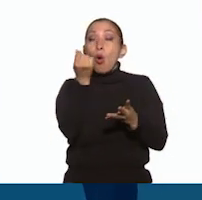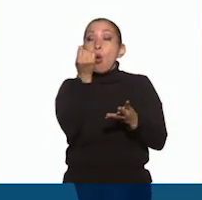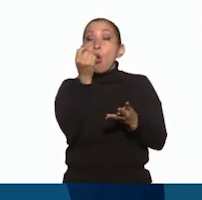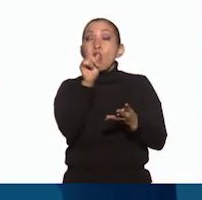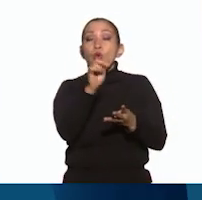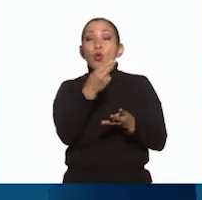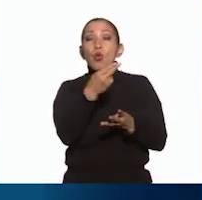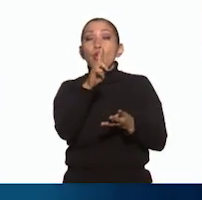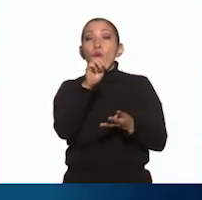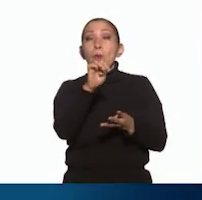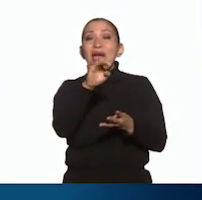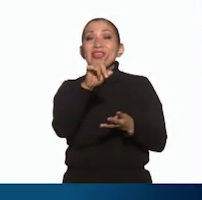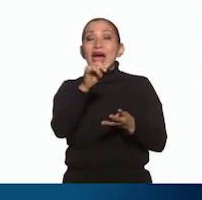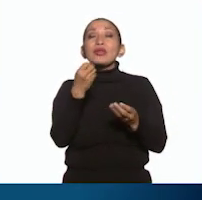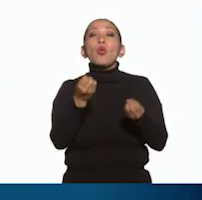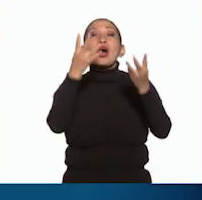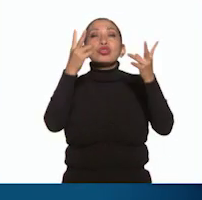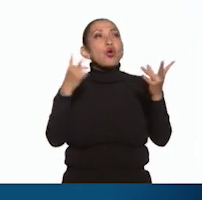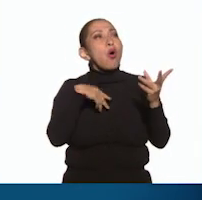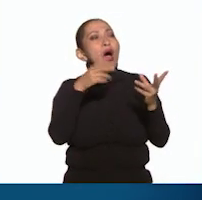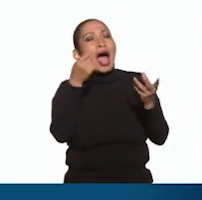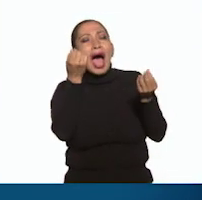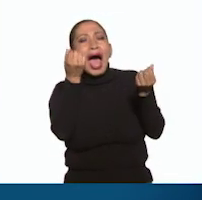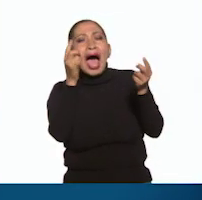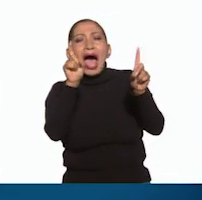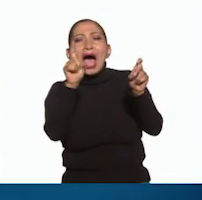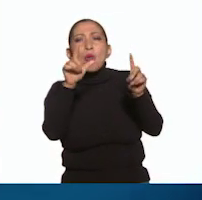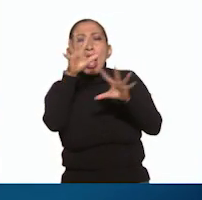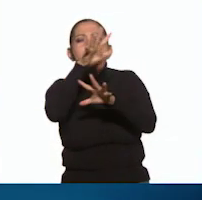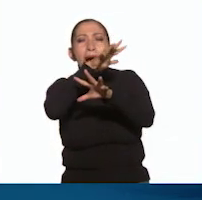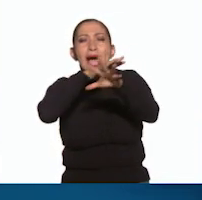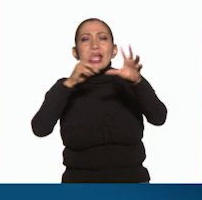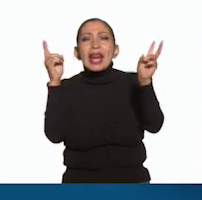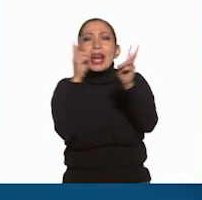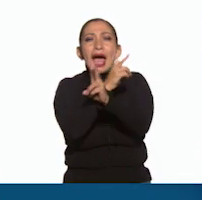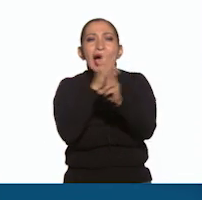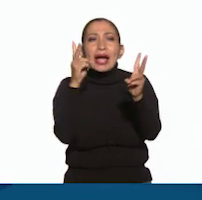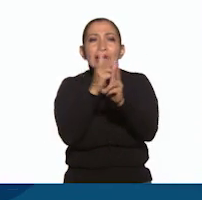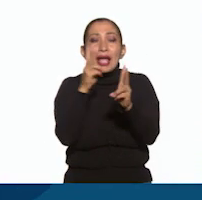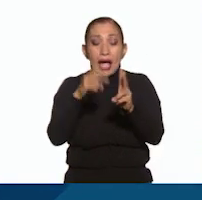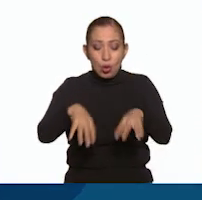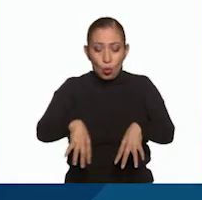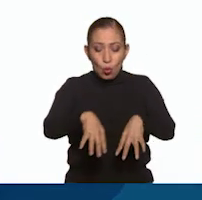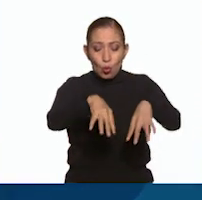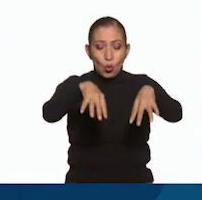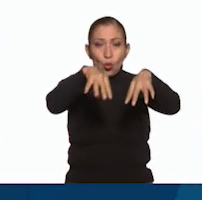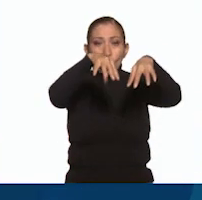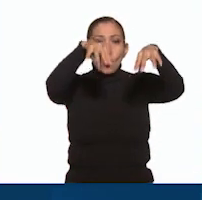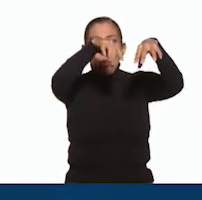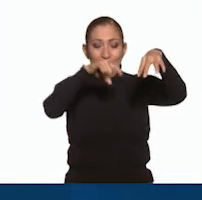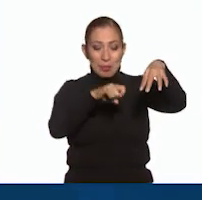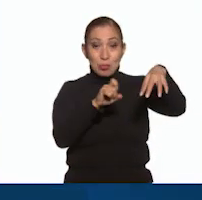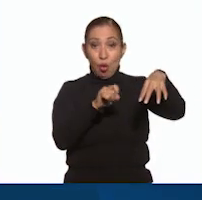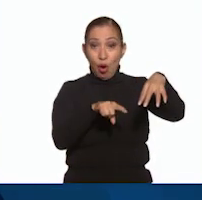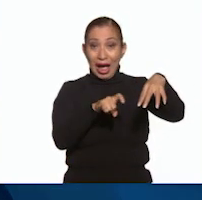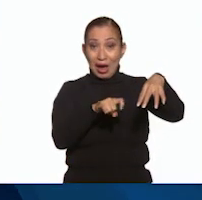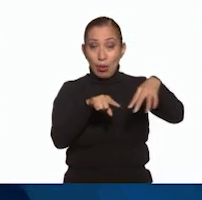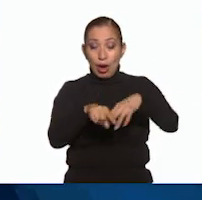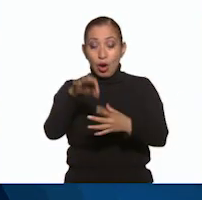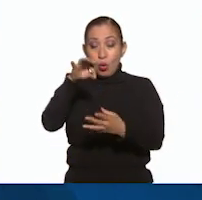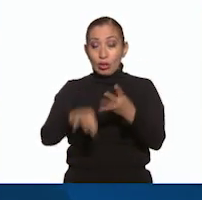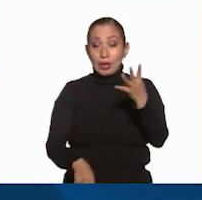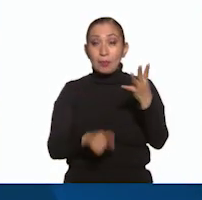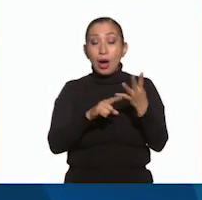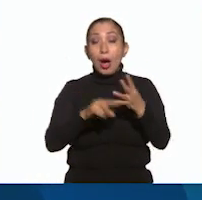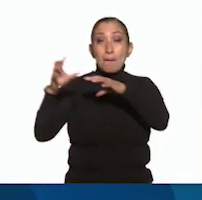la cantidad de vapor de agua en el aire y proviene de la evaporación de los cuerpos de agua. El último elemento,